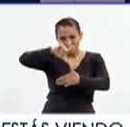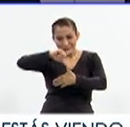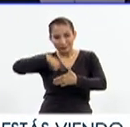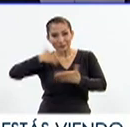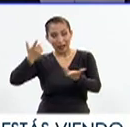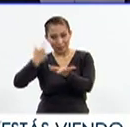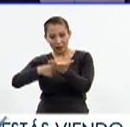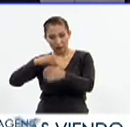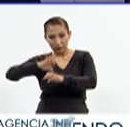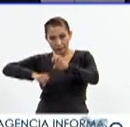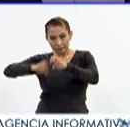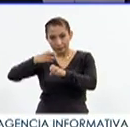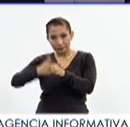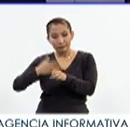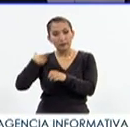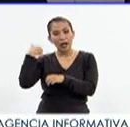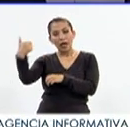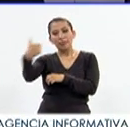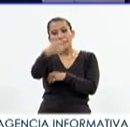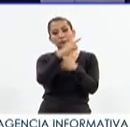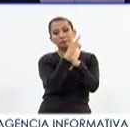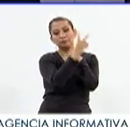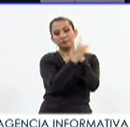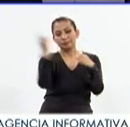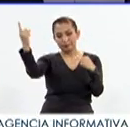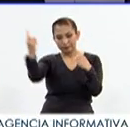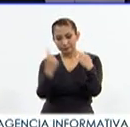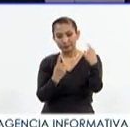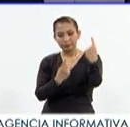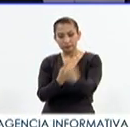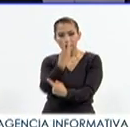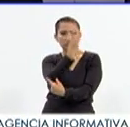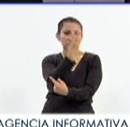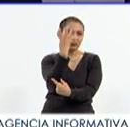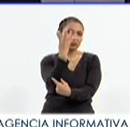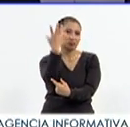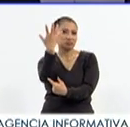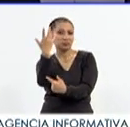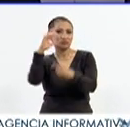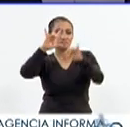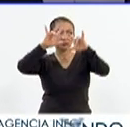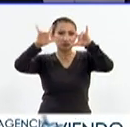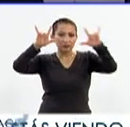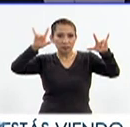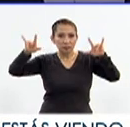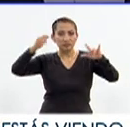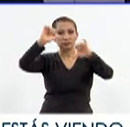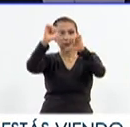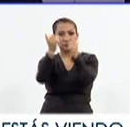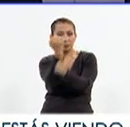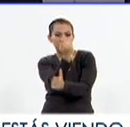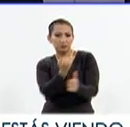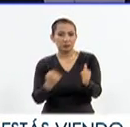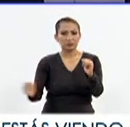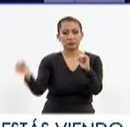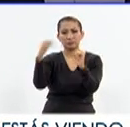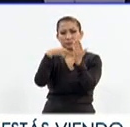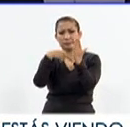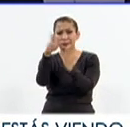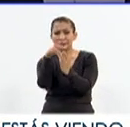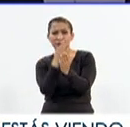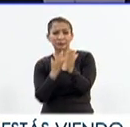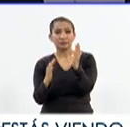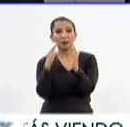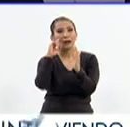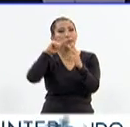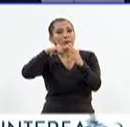en la Cancillería. Cada país va a dar 3, 5 cuadros de artistas de primer nivel